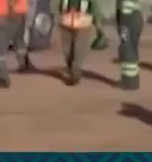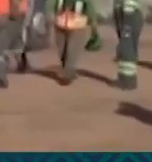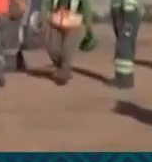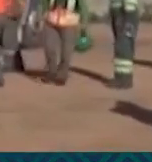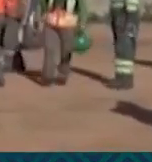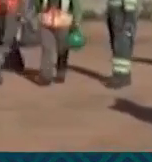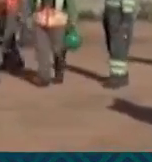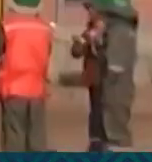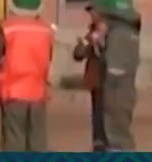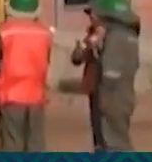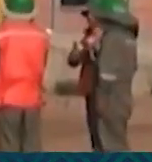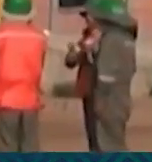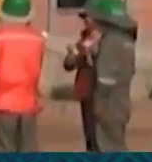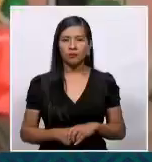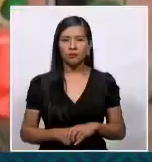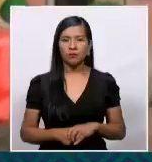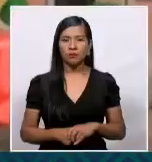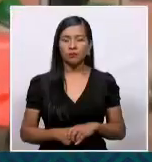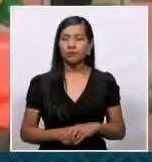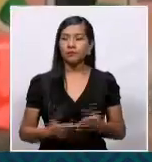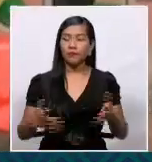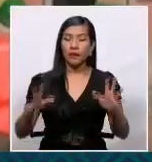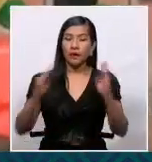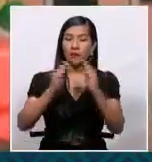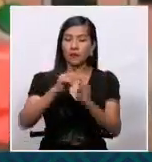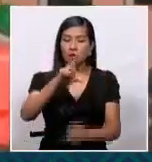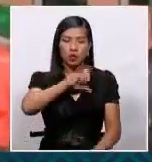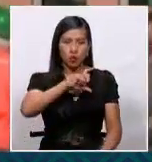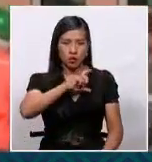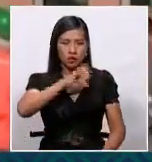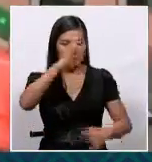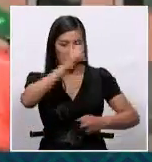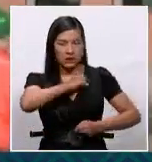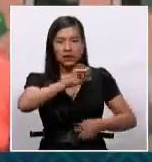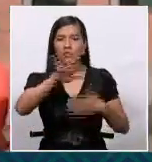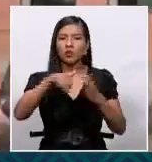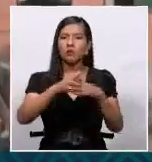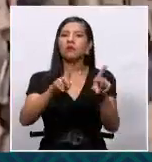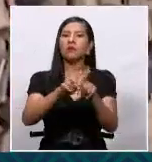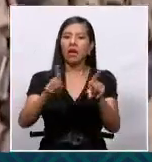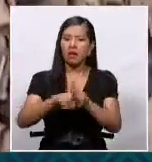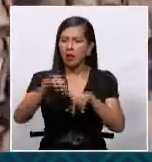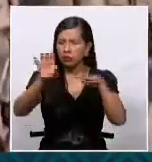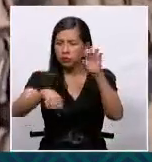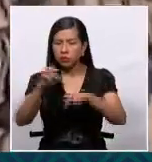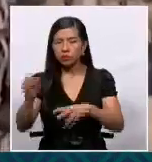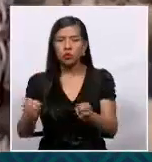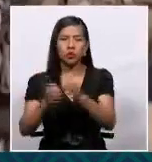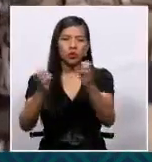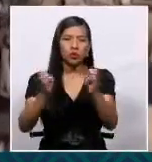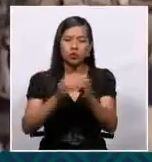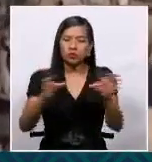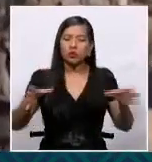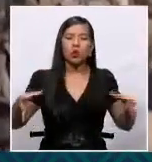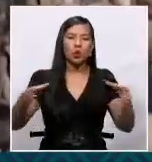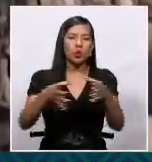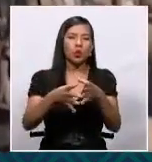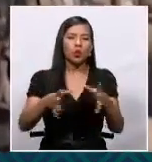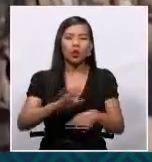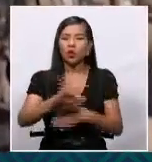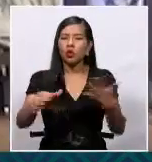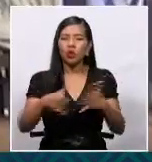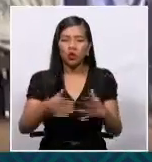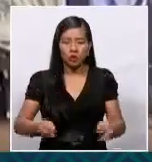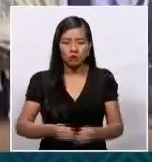0.8 millones de bolivianos, la Policía Boliviana 2.1 millones de bolivianos y otros 14.6 millones de bolivianos, llegando a